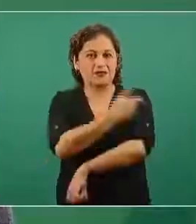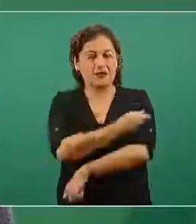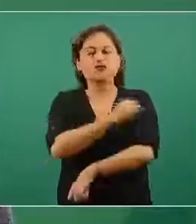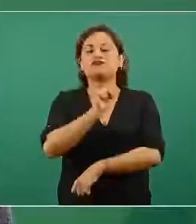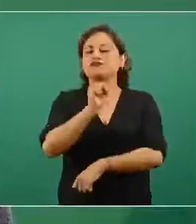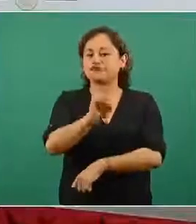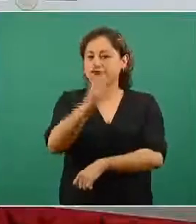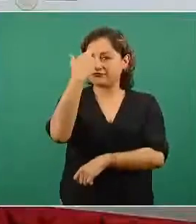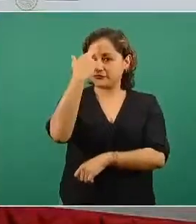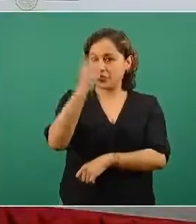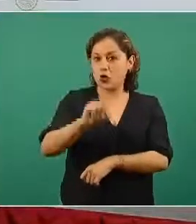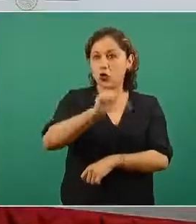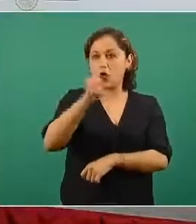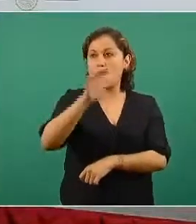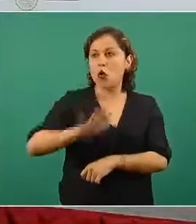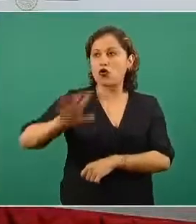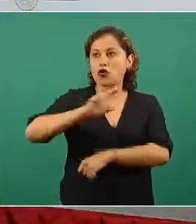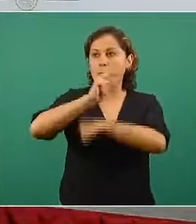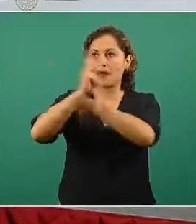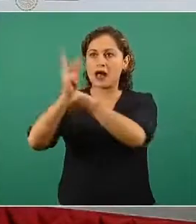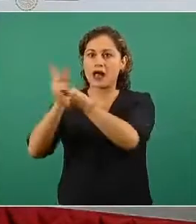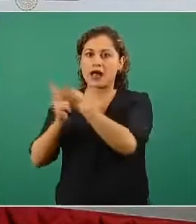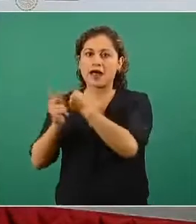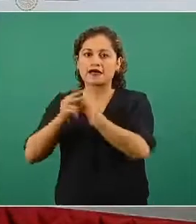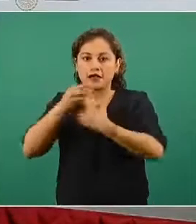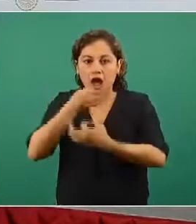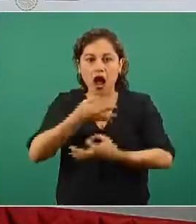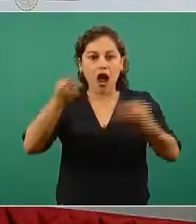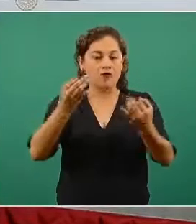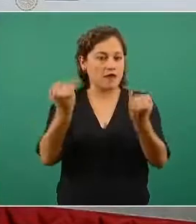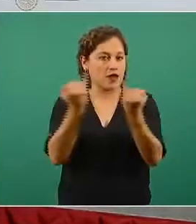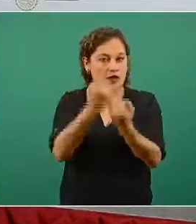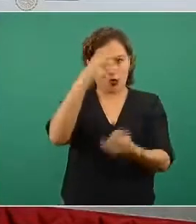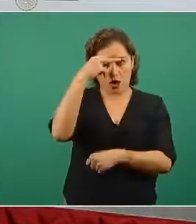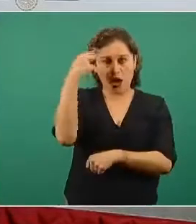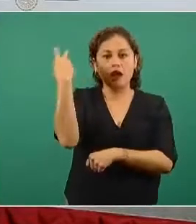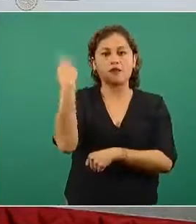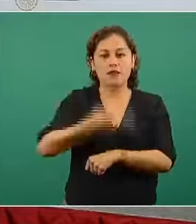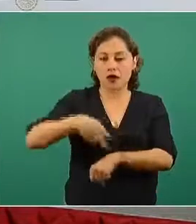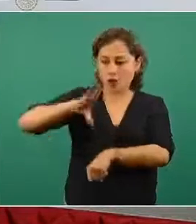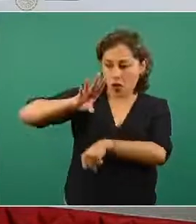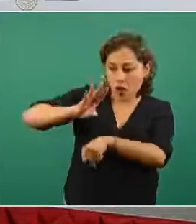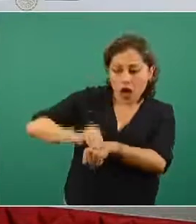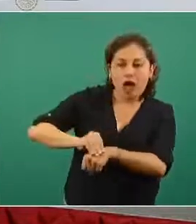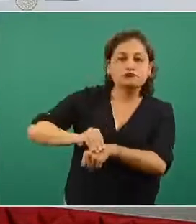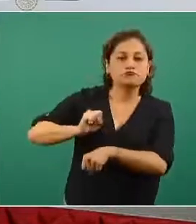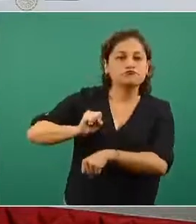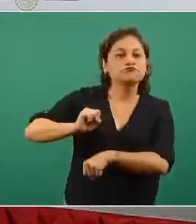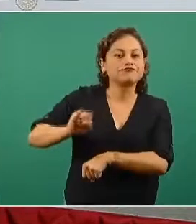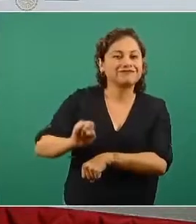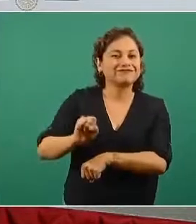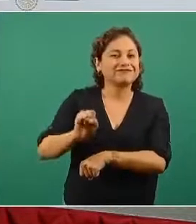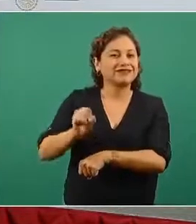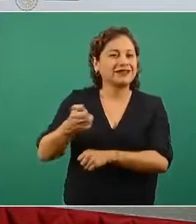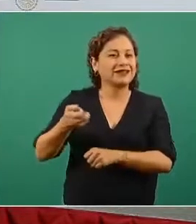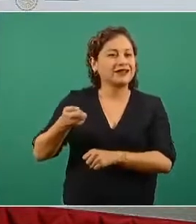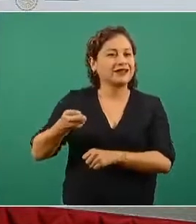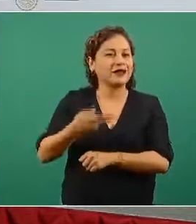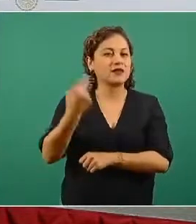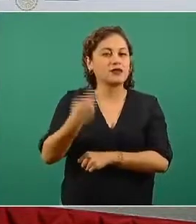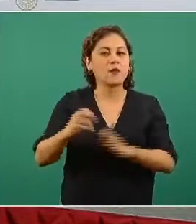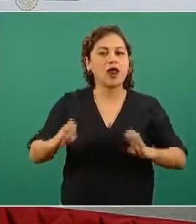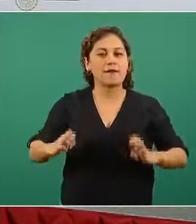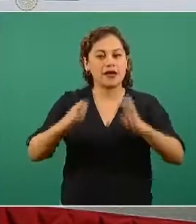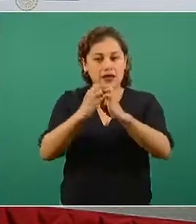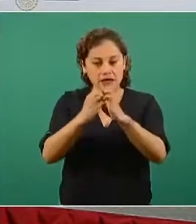ha emitido, incluido México, esta es una autorización que se da para poder iniciar con la vacunación a